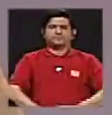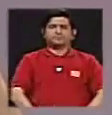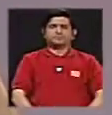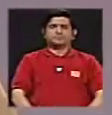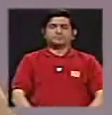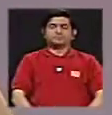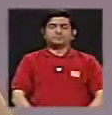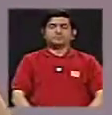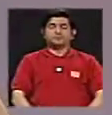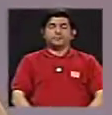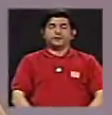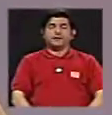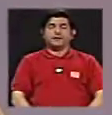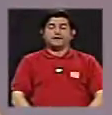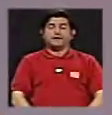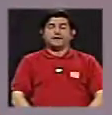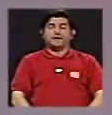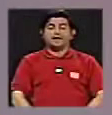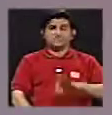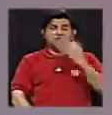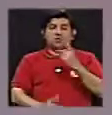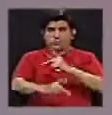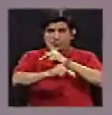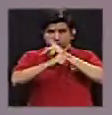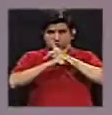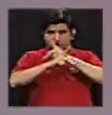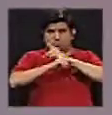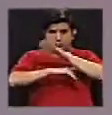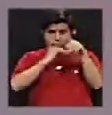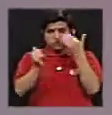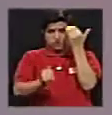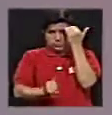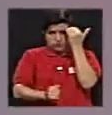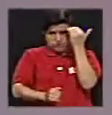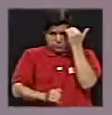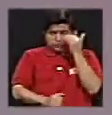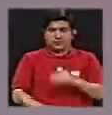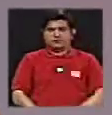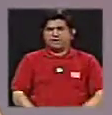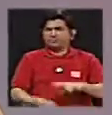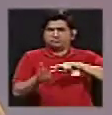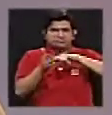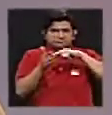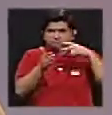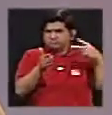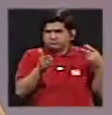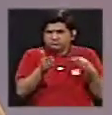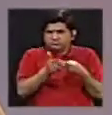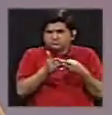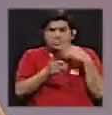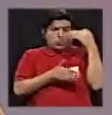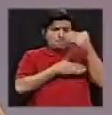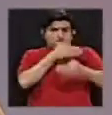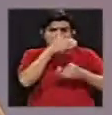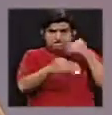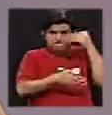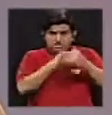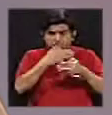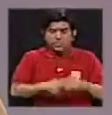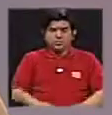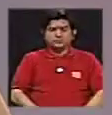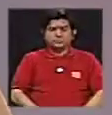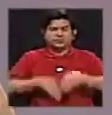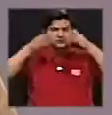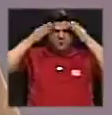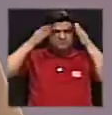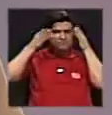Las medidas cautelares, como todos sabemos, son procedimientos dirigidos a